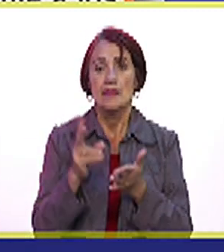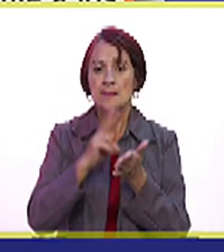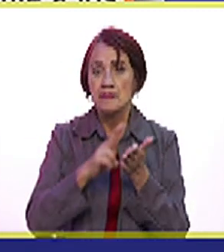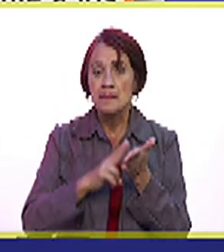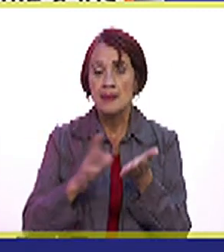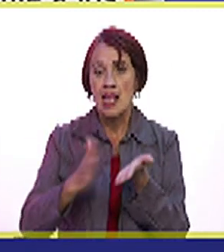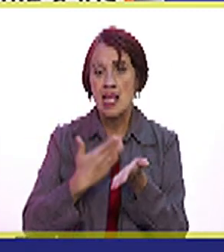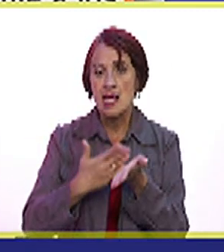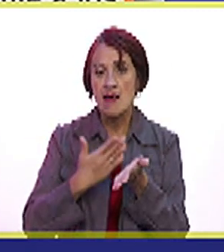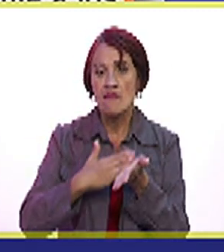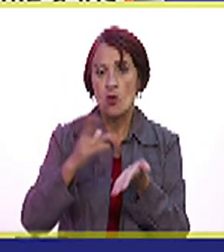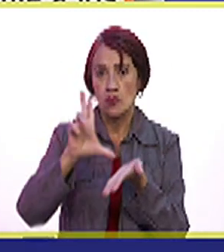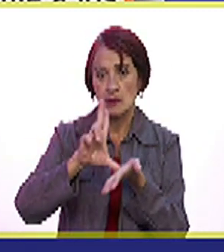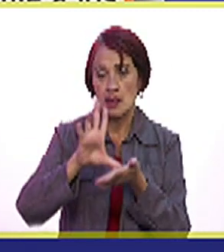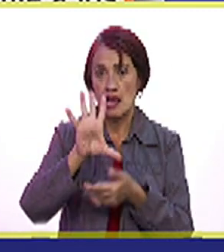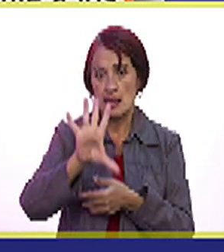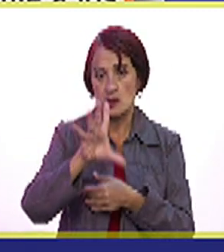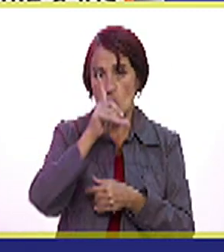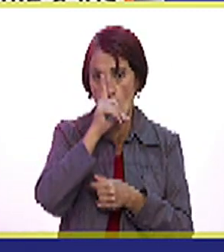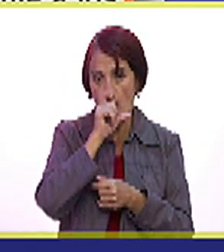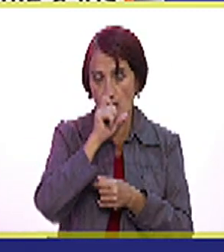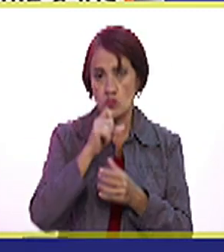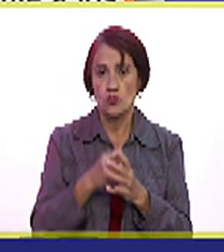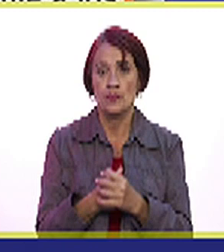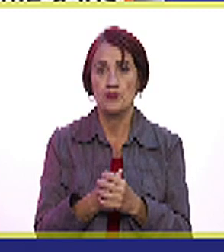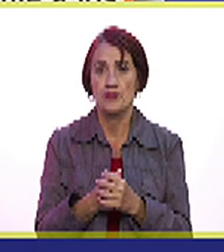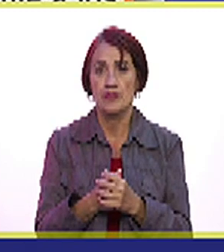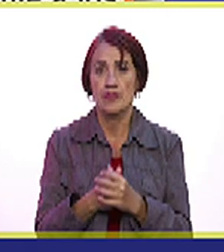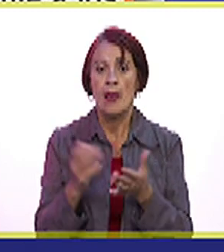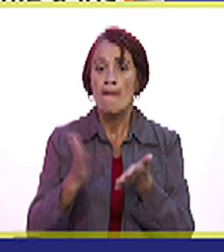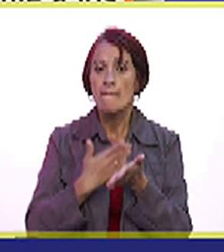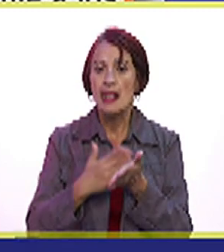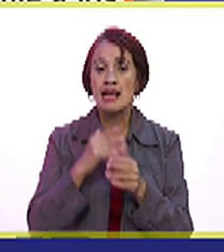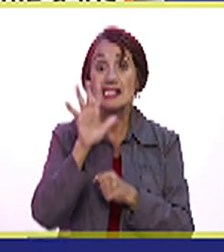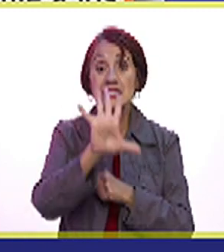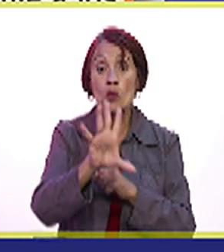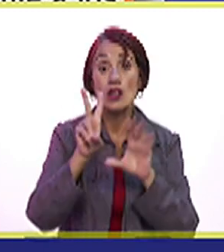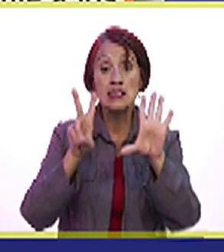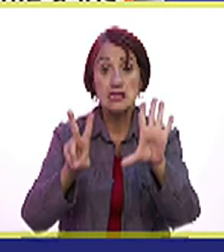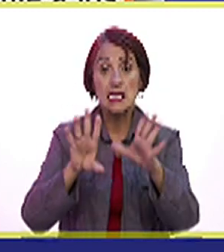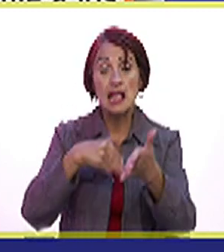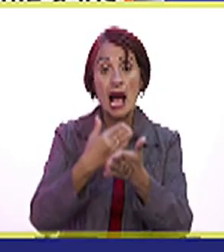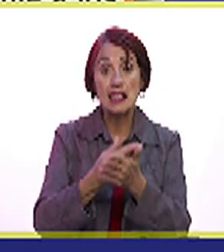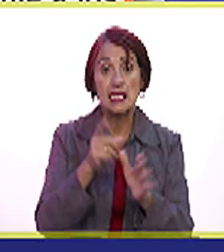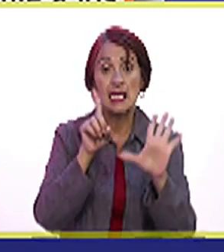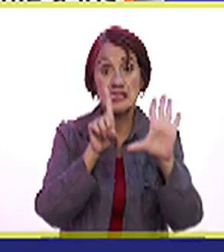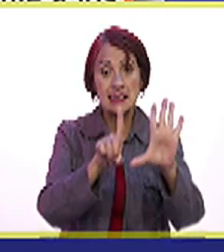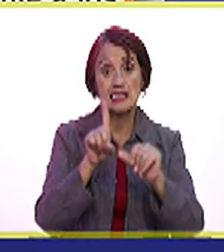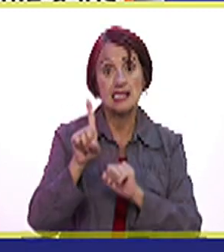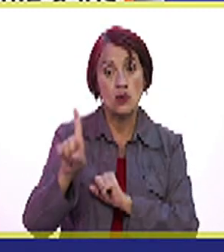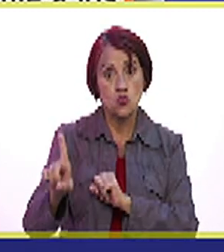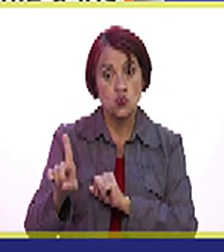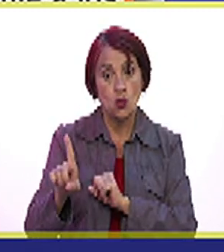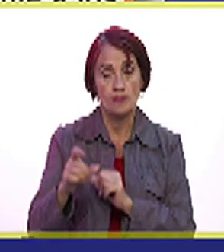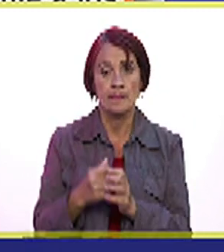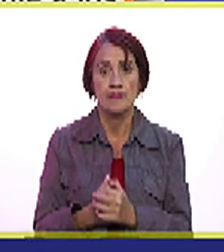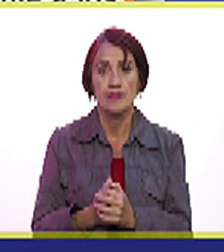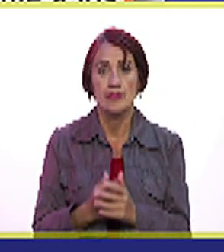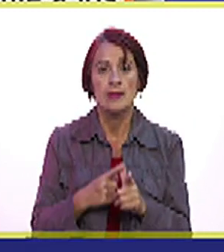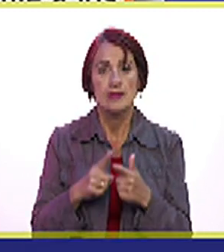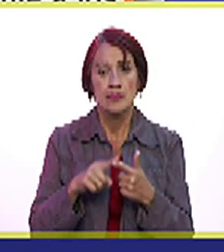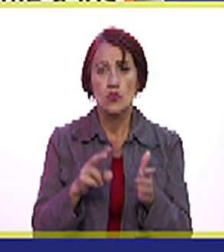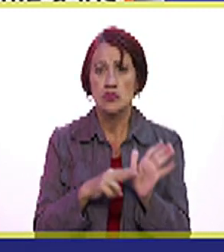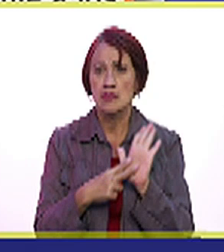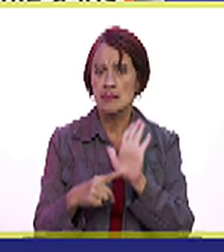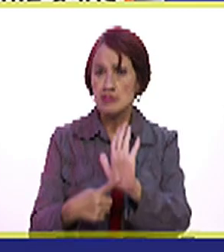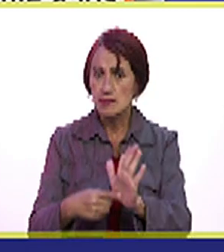Bicentenario de quinto año, Palabra Universal, páginas 57 a la 61. Identifica los recursos literarios presentes en la